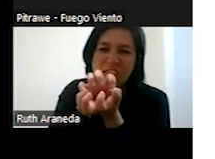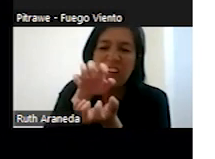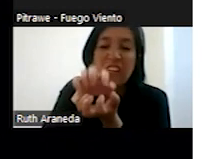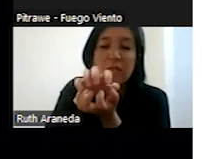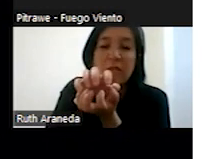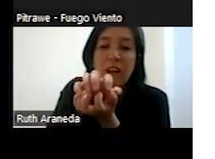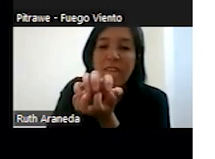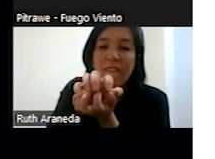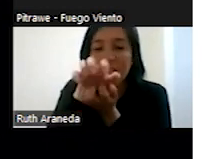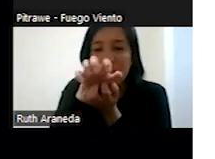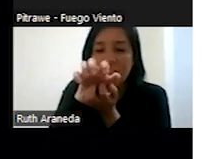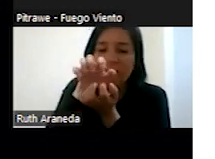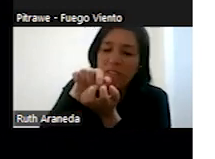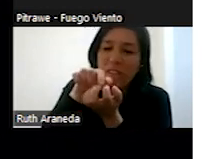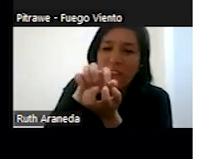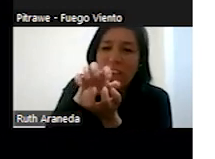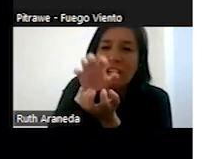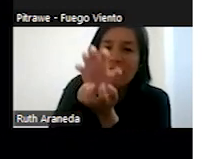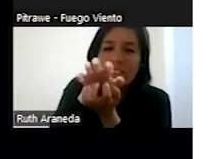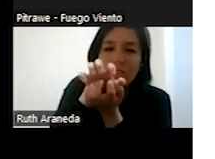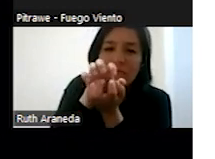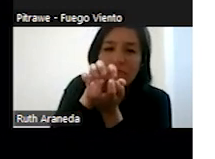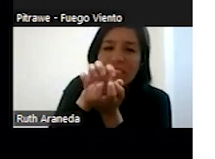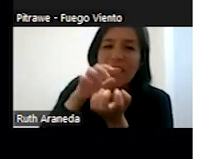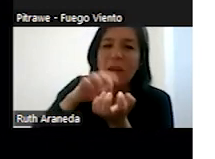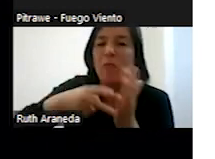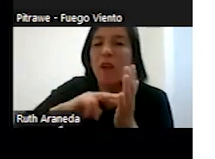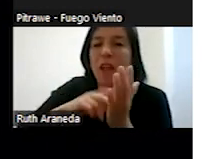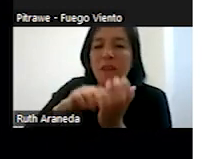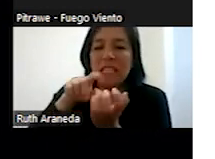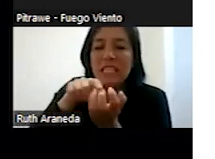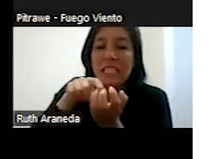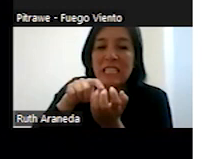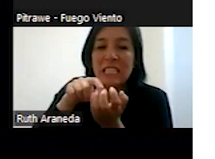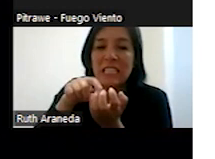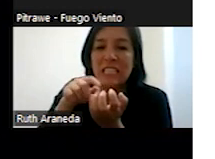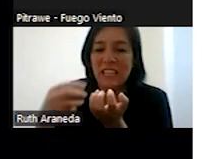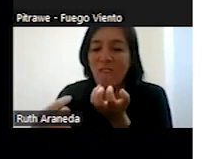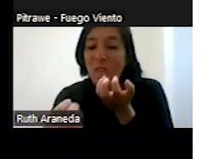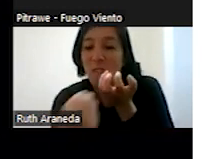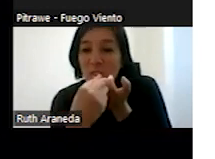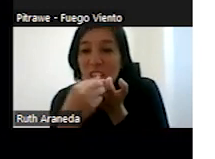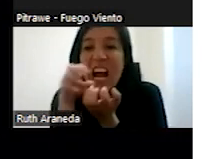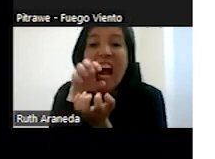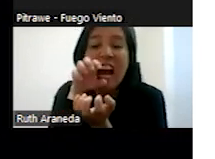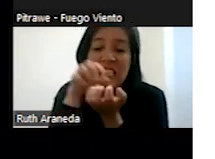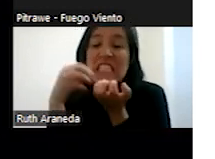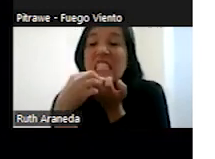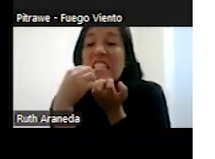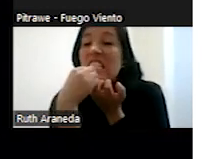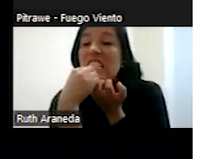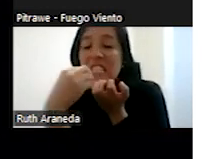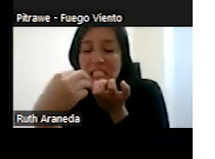alveolar y muchas veces provoca el impacto del piercing, que es similar a lo que pasa